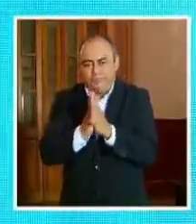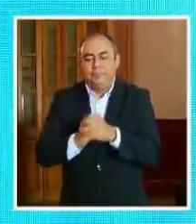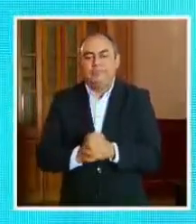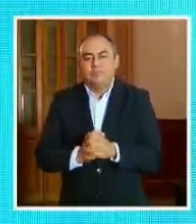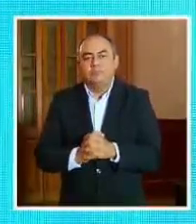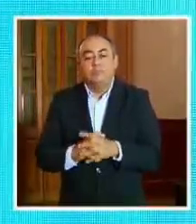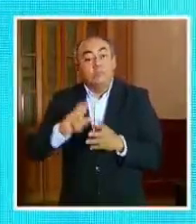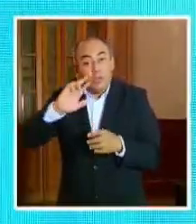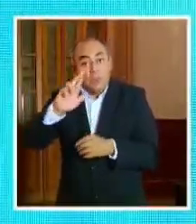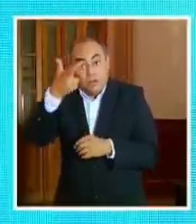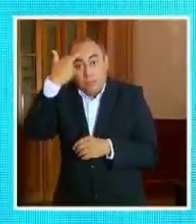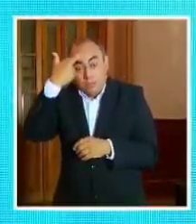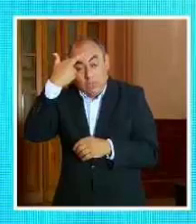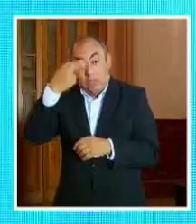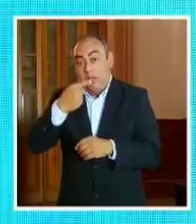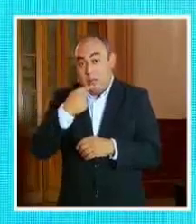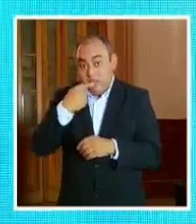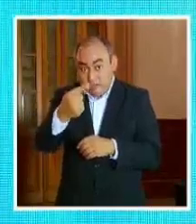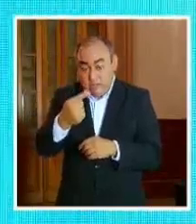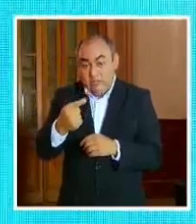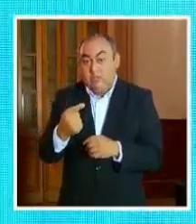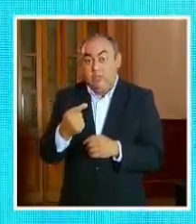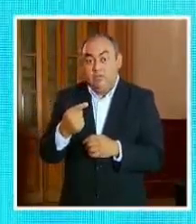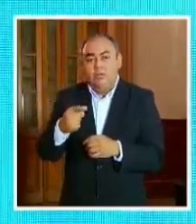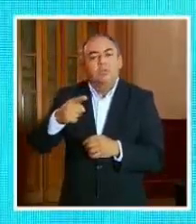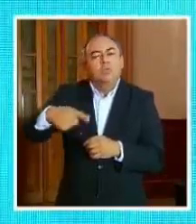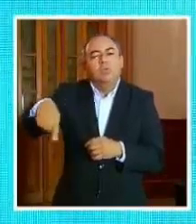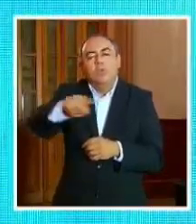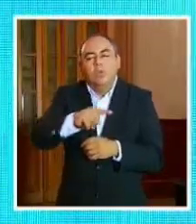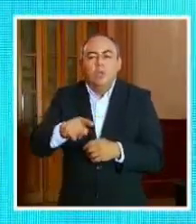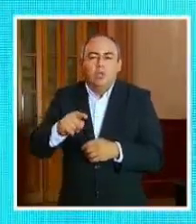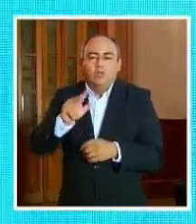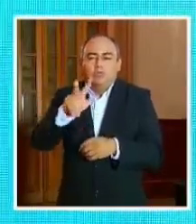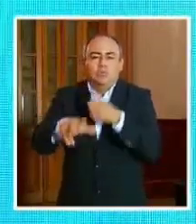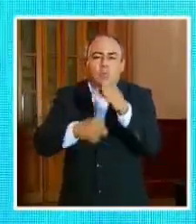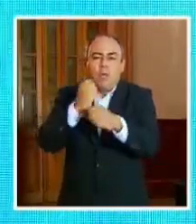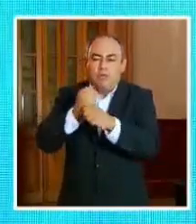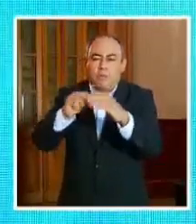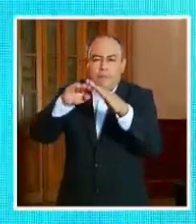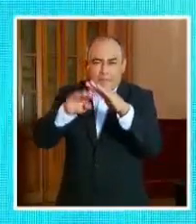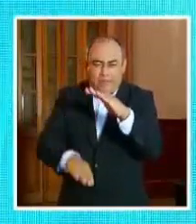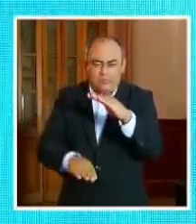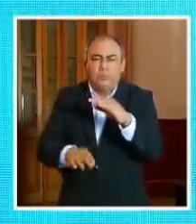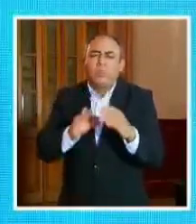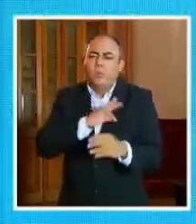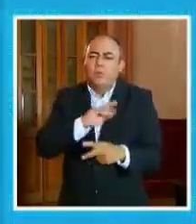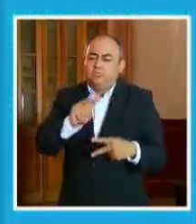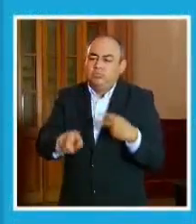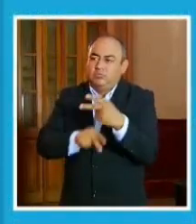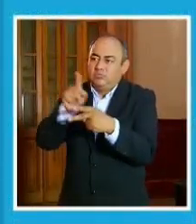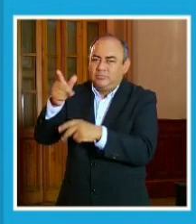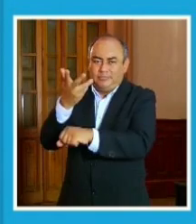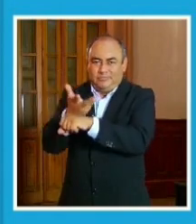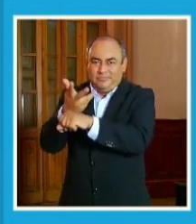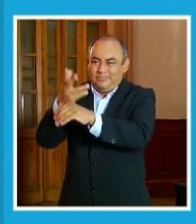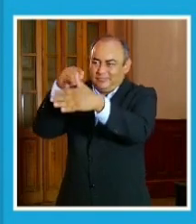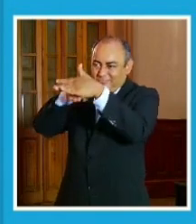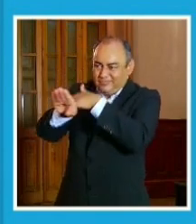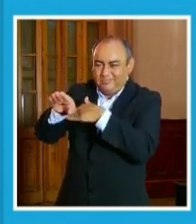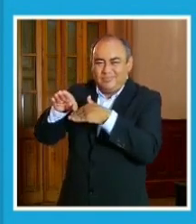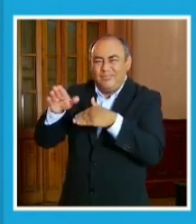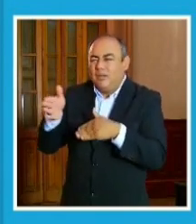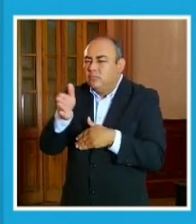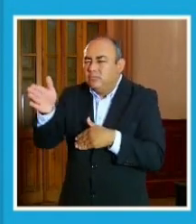Recordarles que para nuestros menores seguimos con la estrategia de vacunación transfronteriza, la Ruta